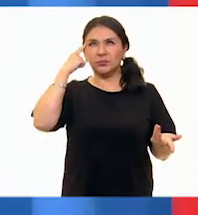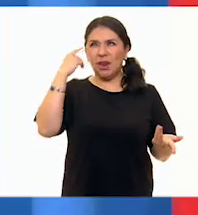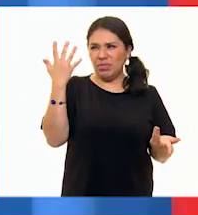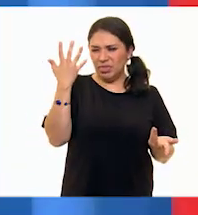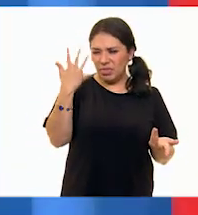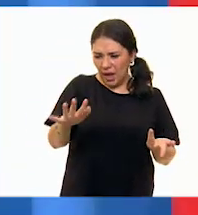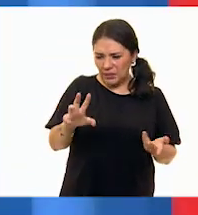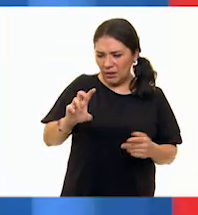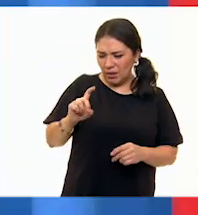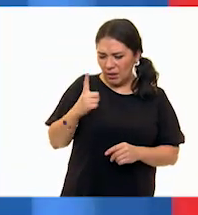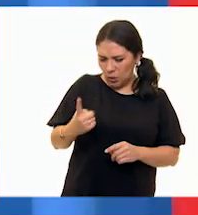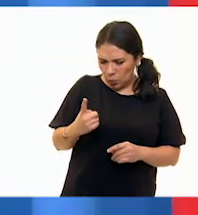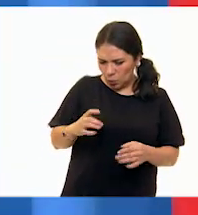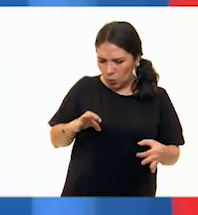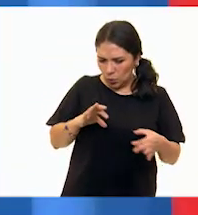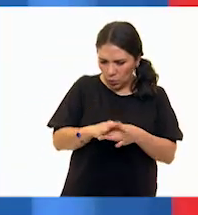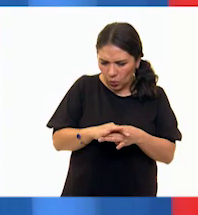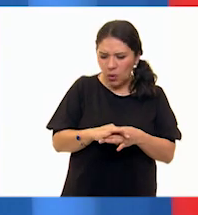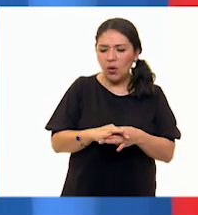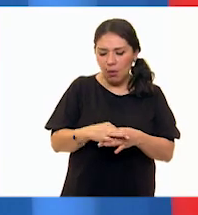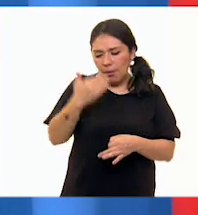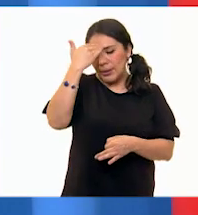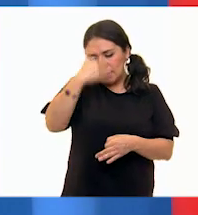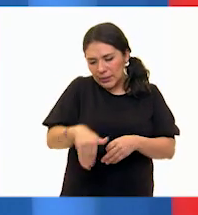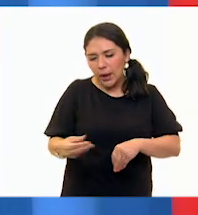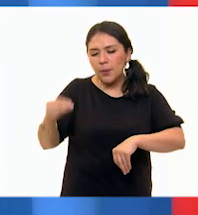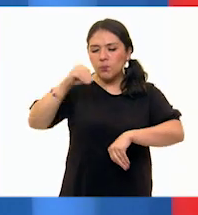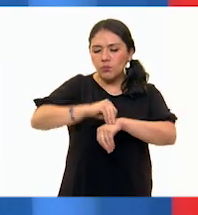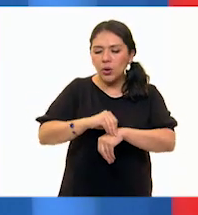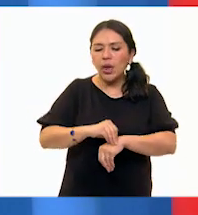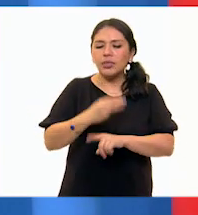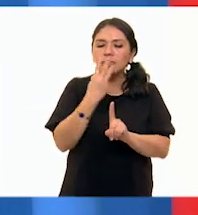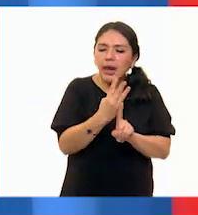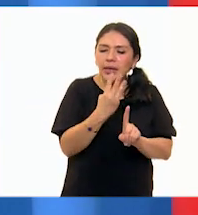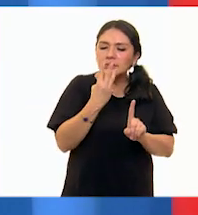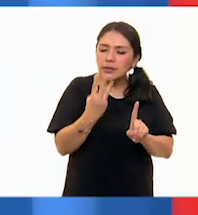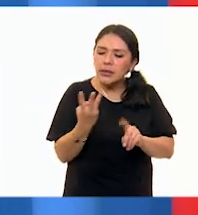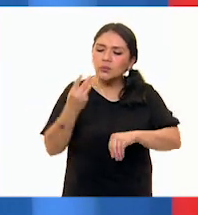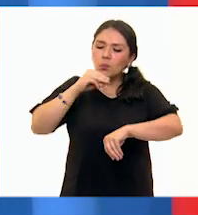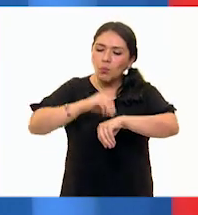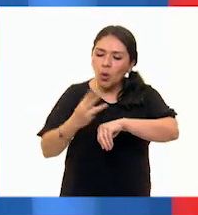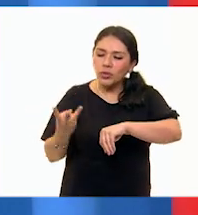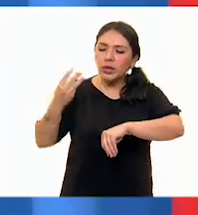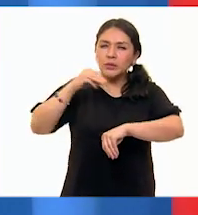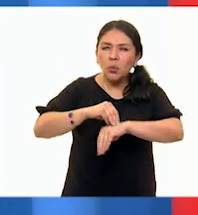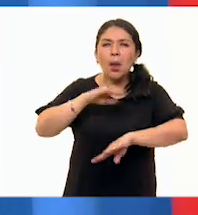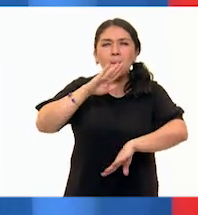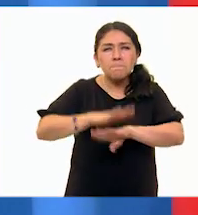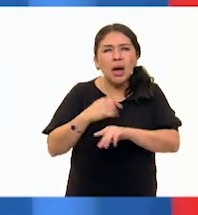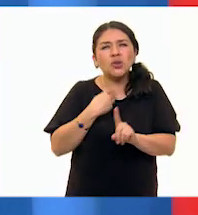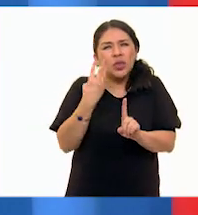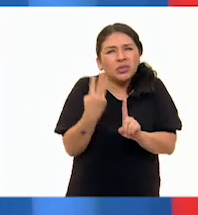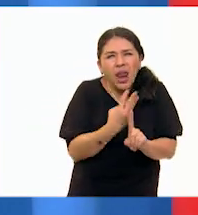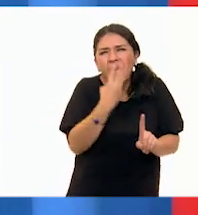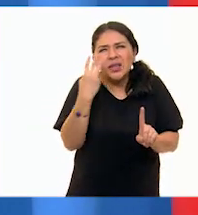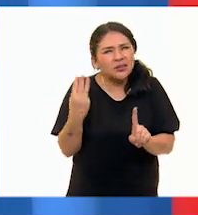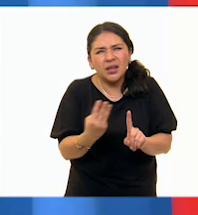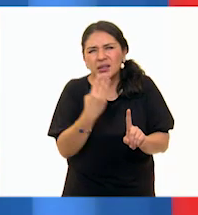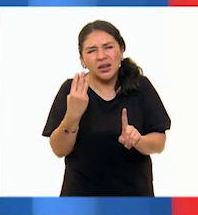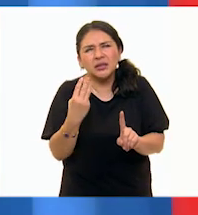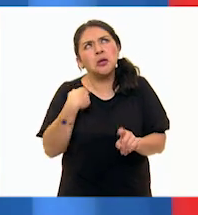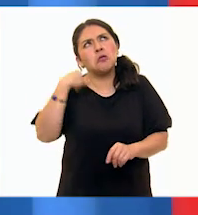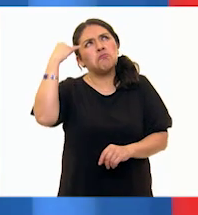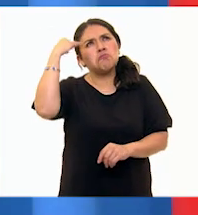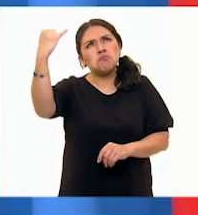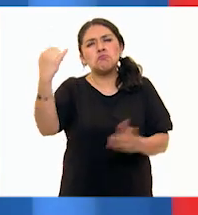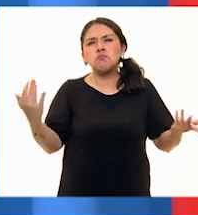usamos 31 y ya sabemos que se van añadiendo 3. Y para no seguir sumando de 3 en 3, se me ocurre